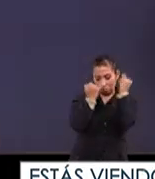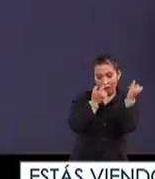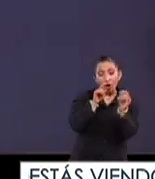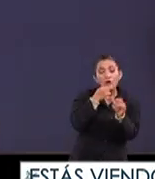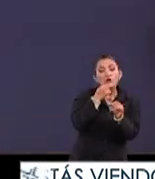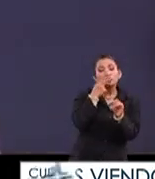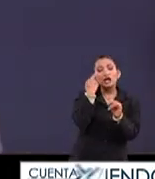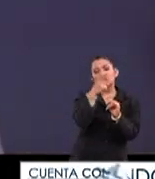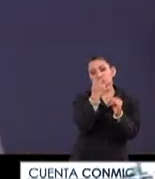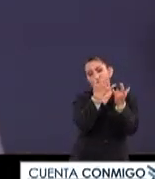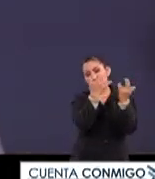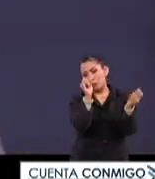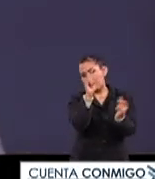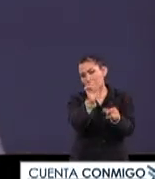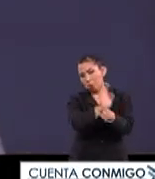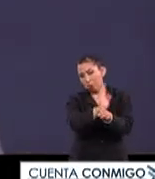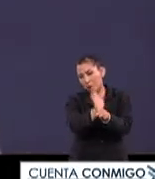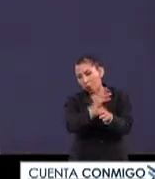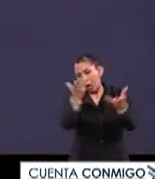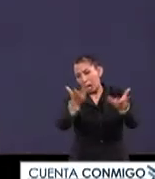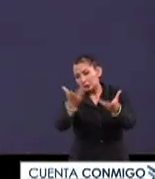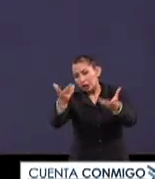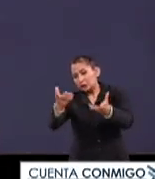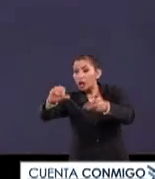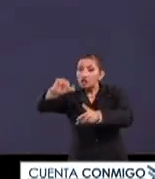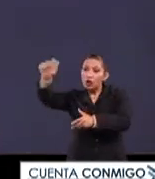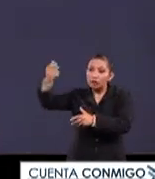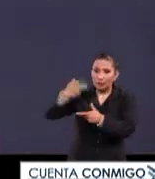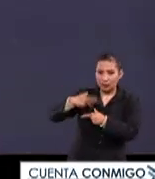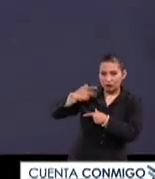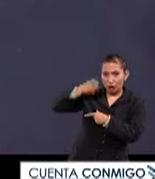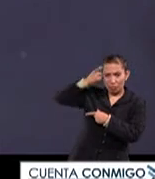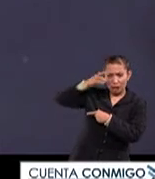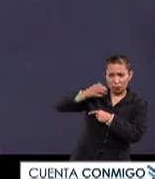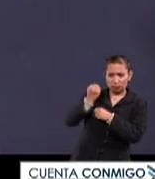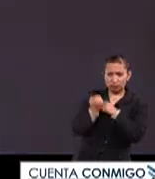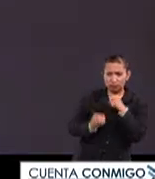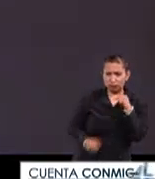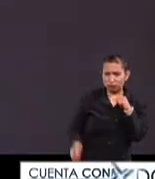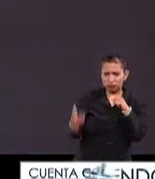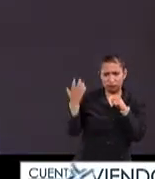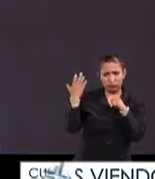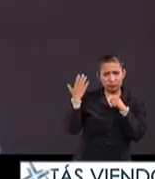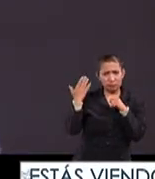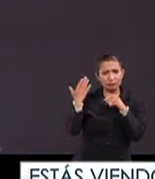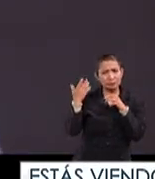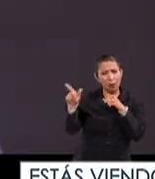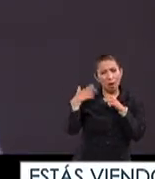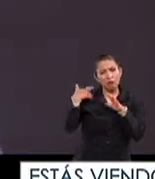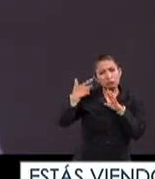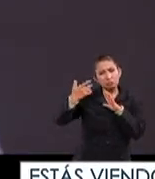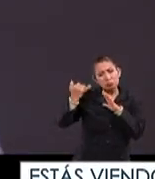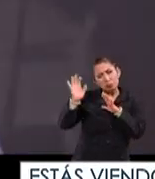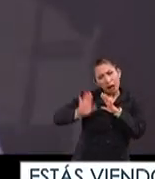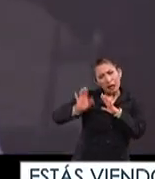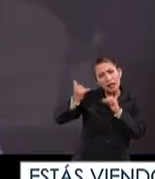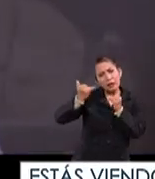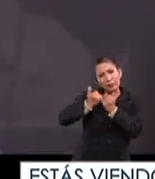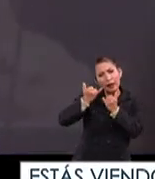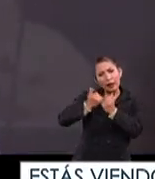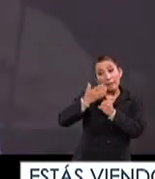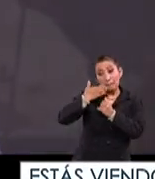usa a través de su carrera y después también trabaja con otros cinematógrafos muy consistentes